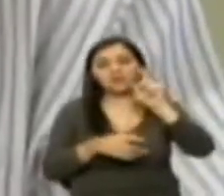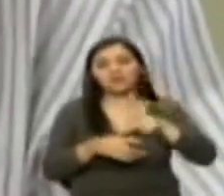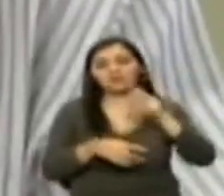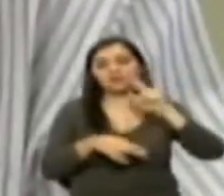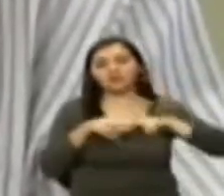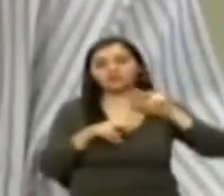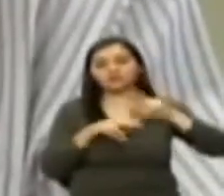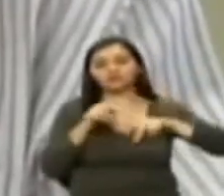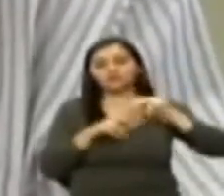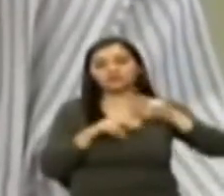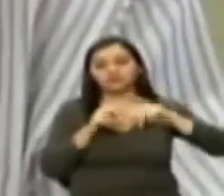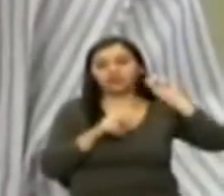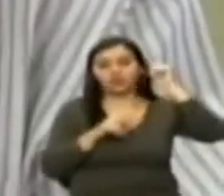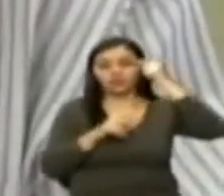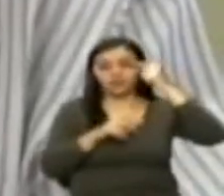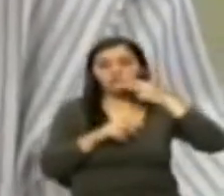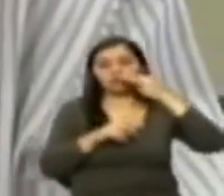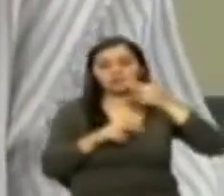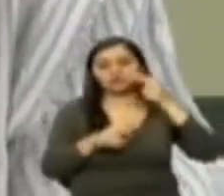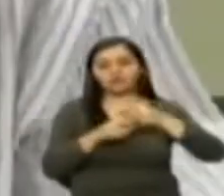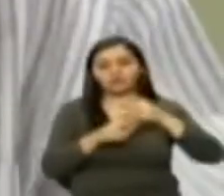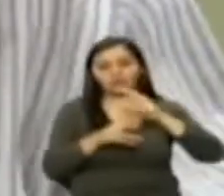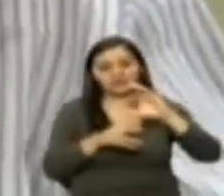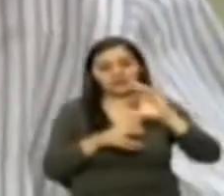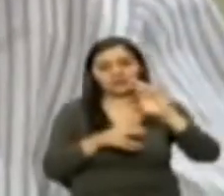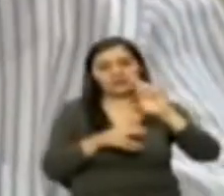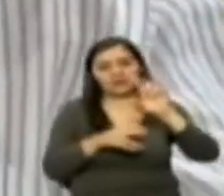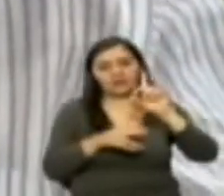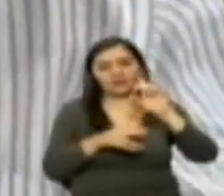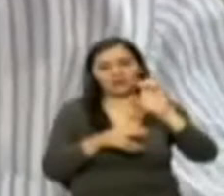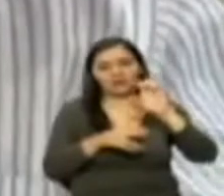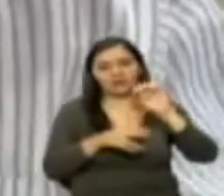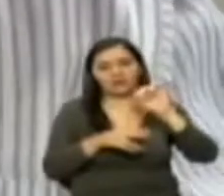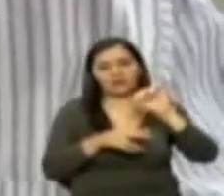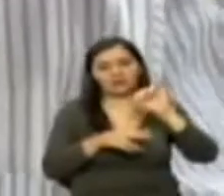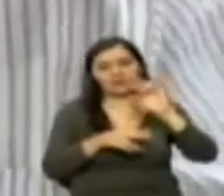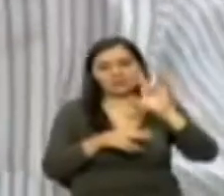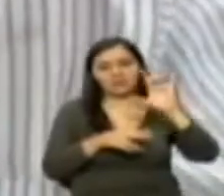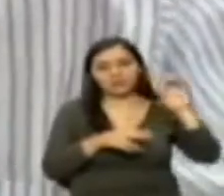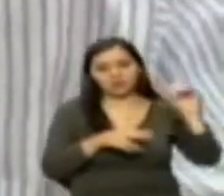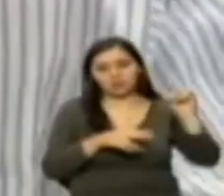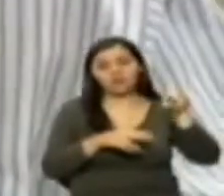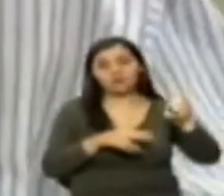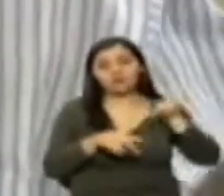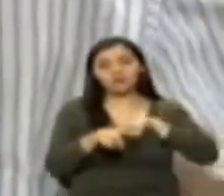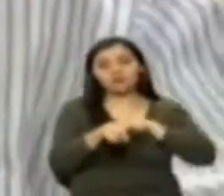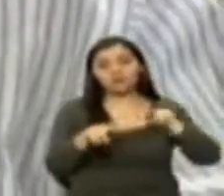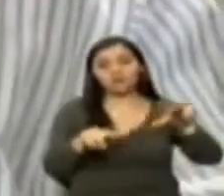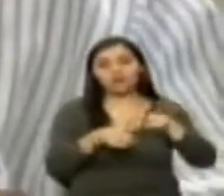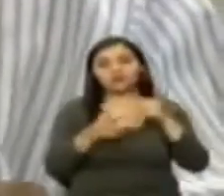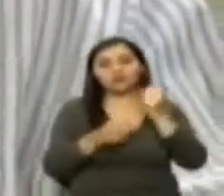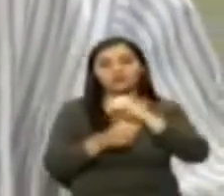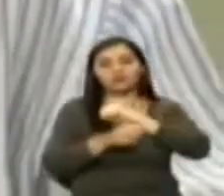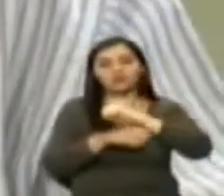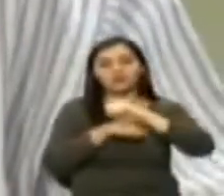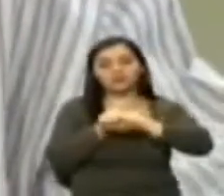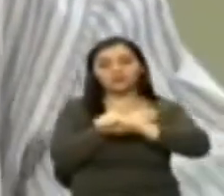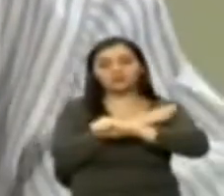como gobierno nacional el proyecto Cardenillo. Pero también existe, y en este caso en Morona, Santiago, el